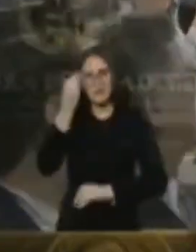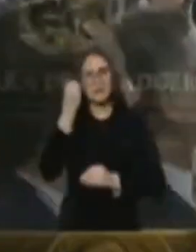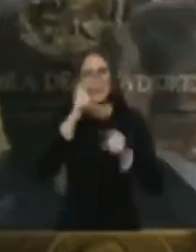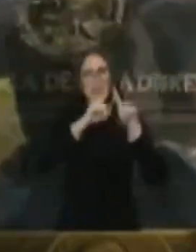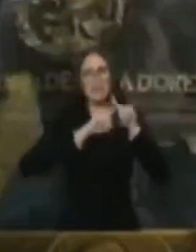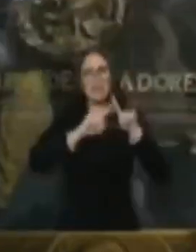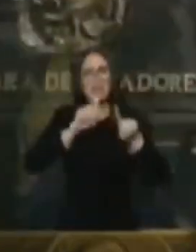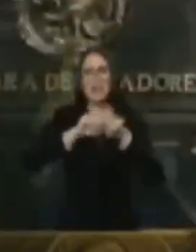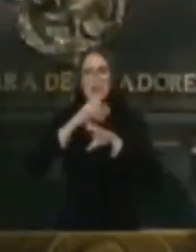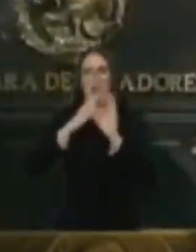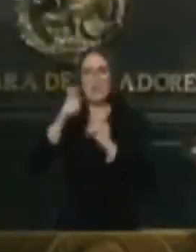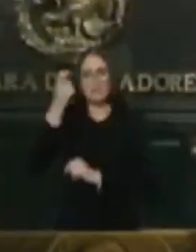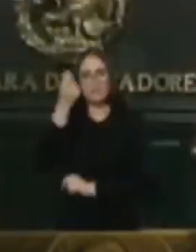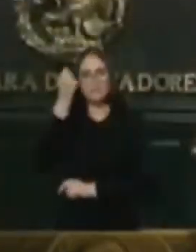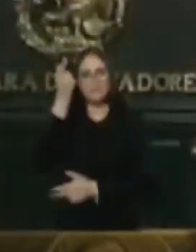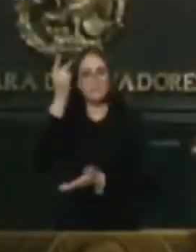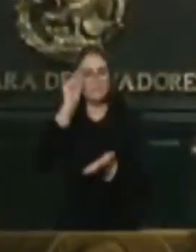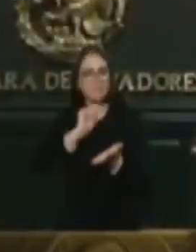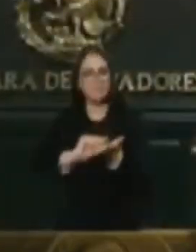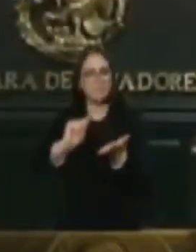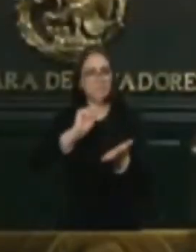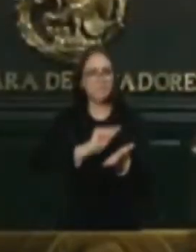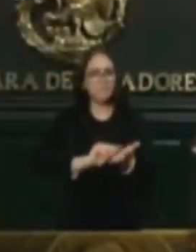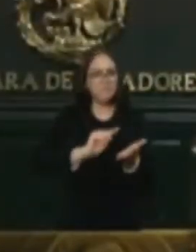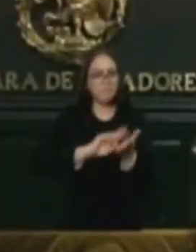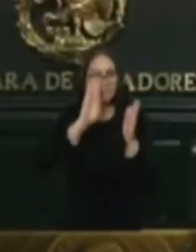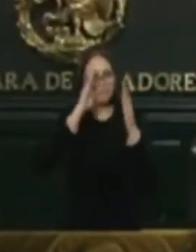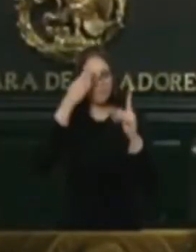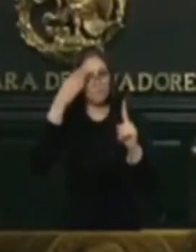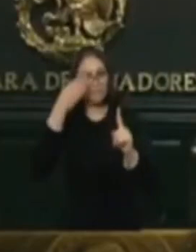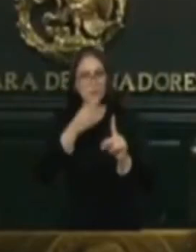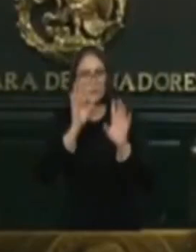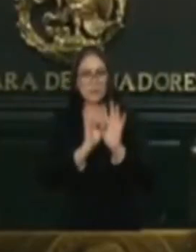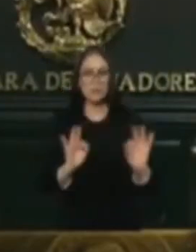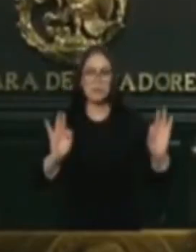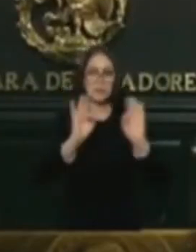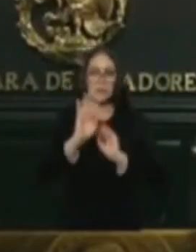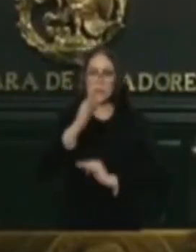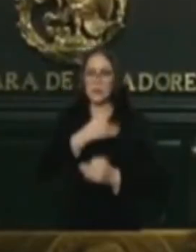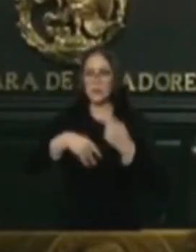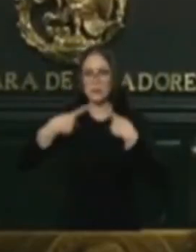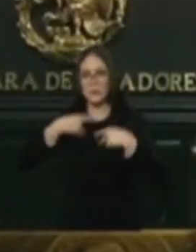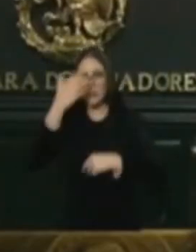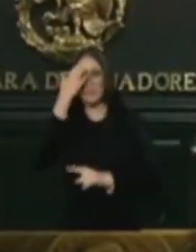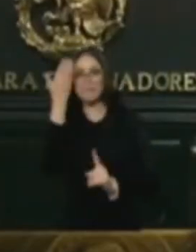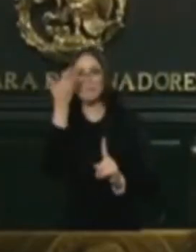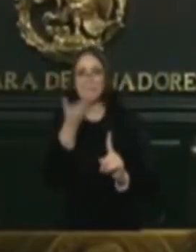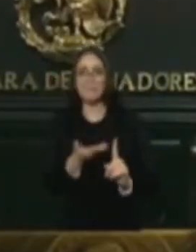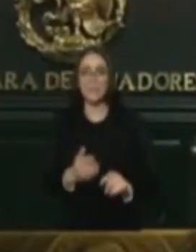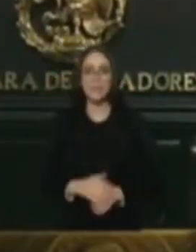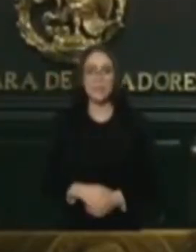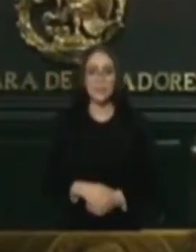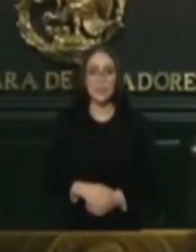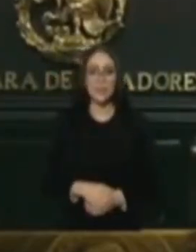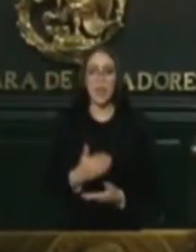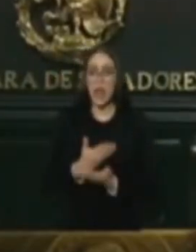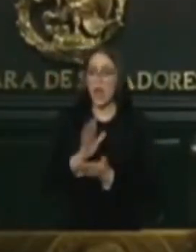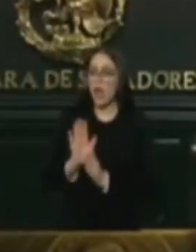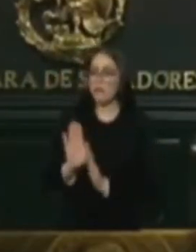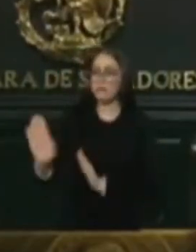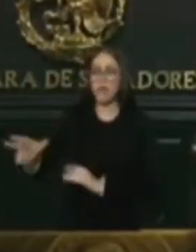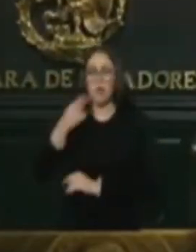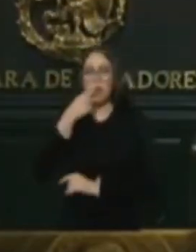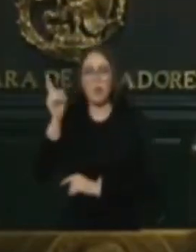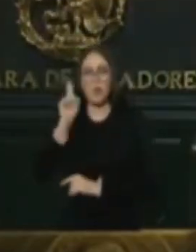letras para darle a la mujer un papel central en nuestra sociedad. Sin excluir a los hombres, ha logrado darnos un